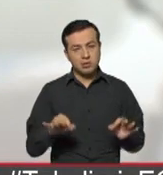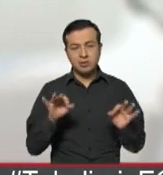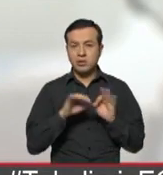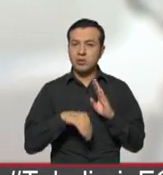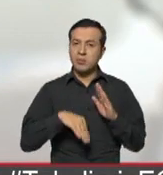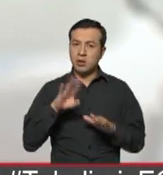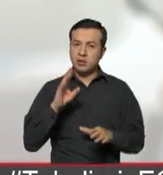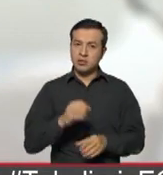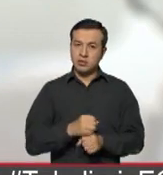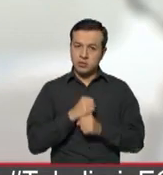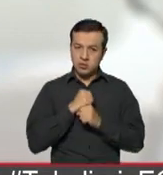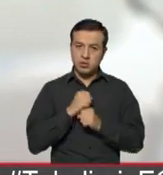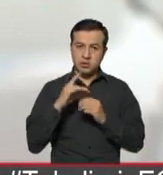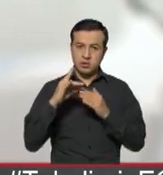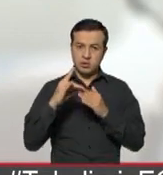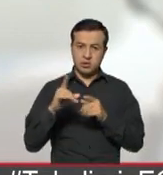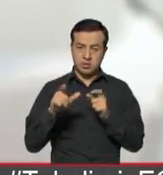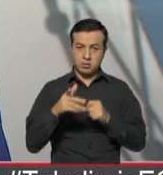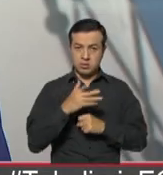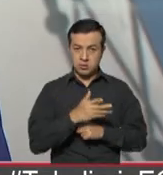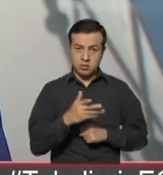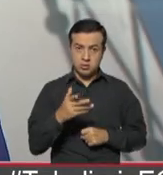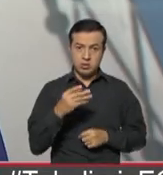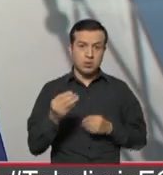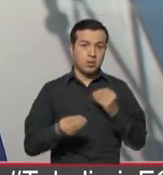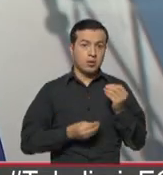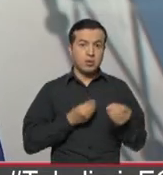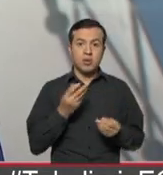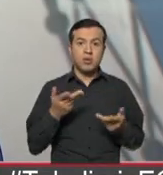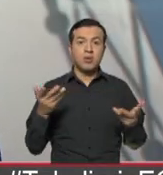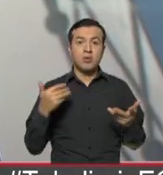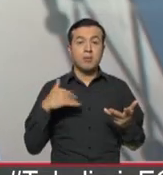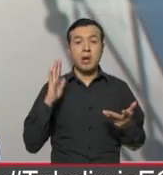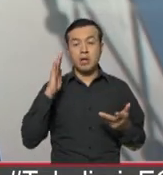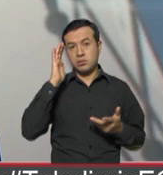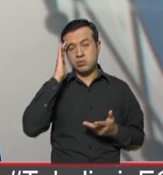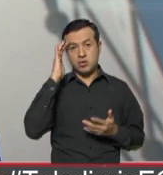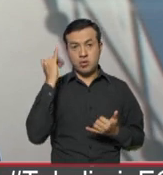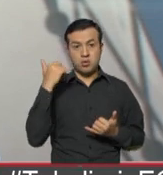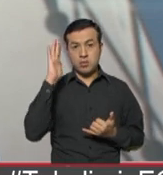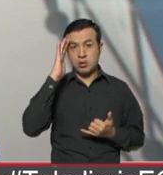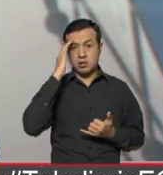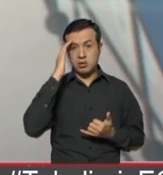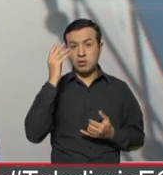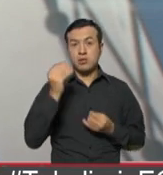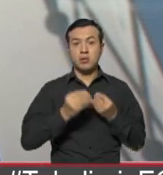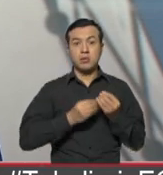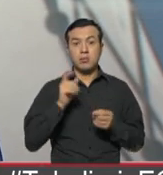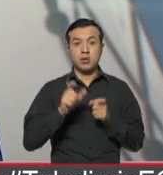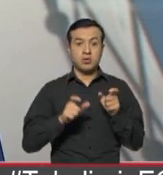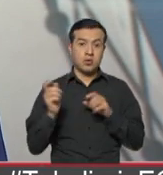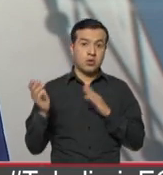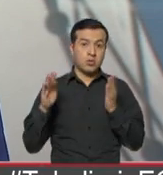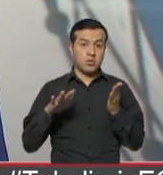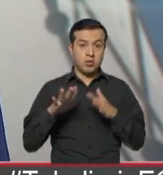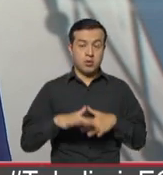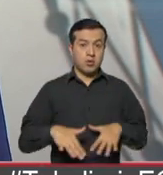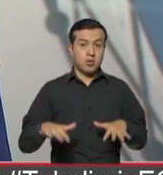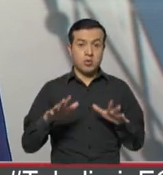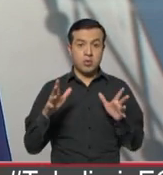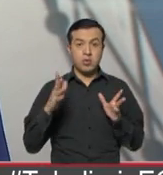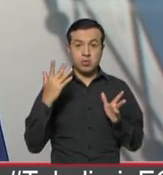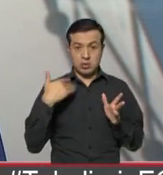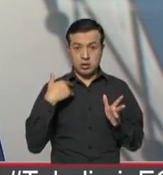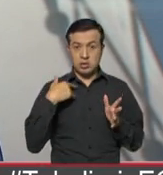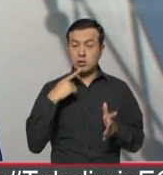seguridad también para los guías penitenciarios. ¿Cómo hacemos para frenar lo que más preocupa en este momento, que es el incremento de las muertes dentro del sistema penitenciario?